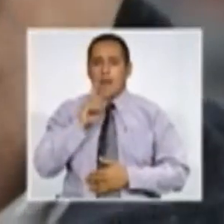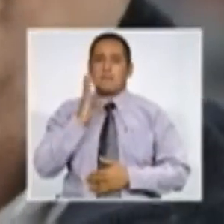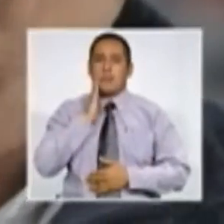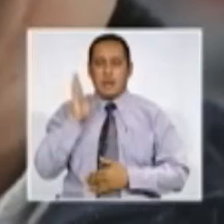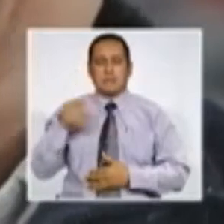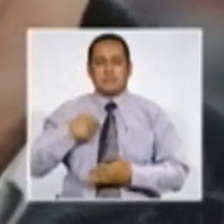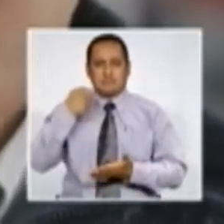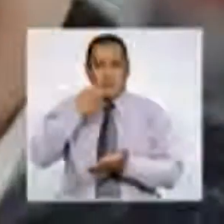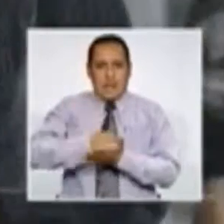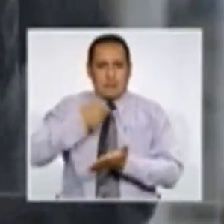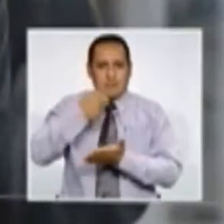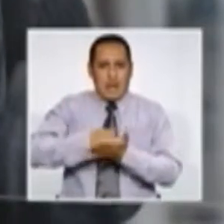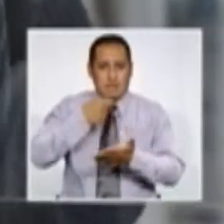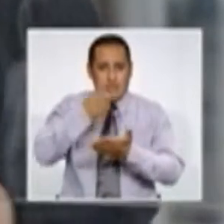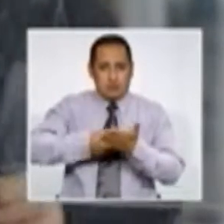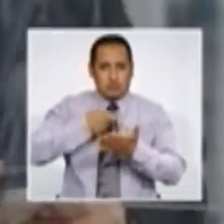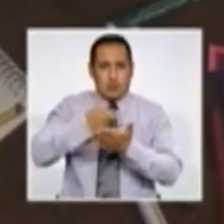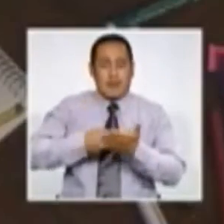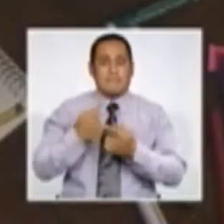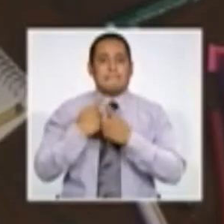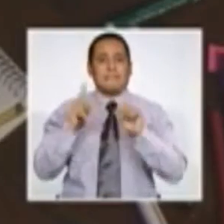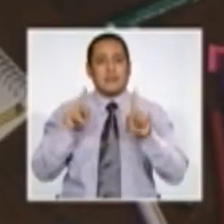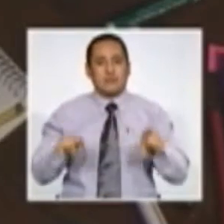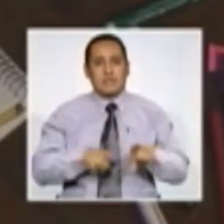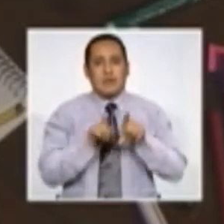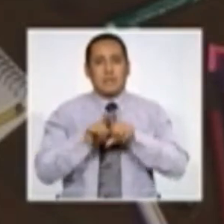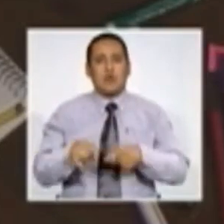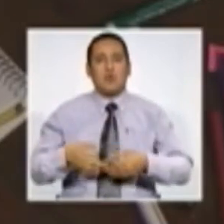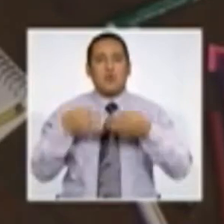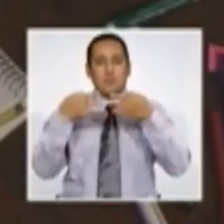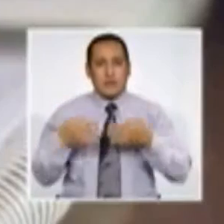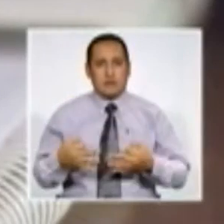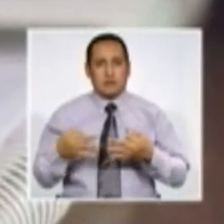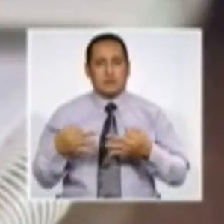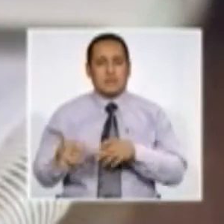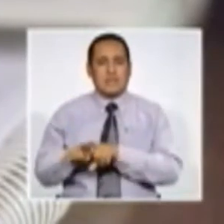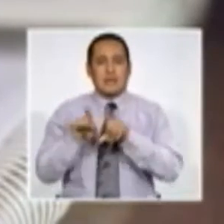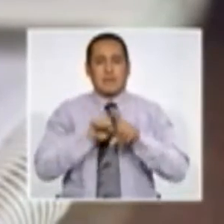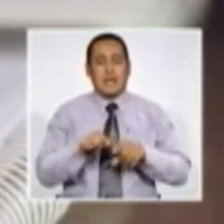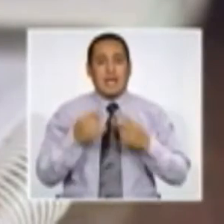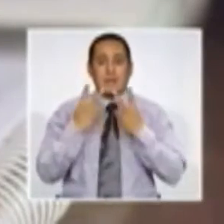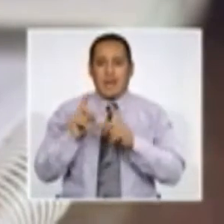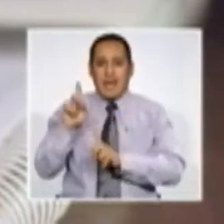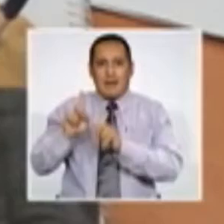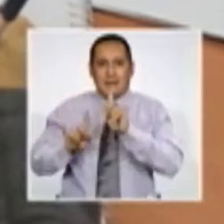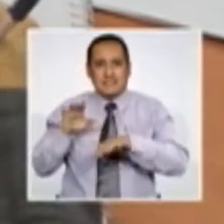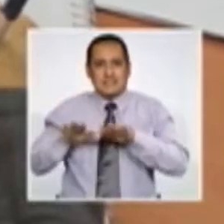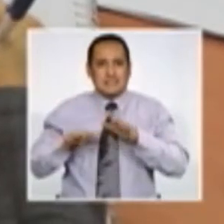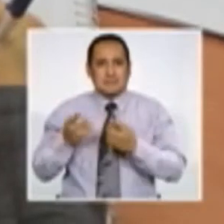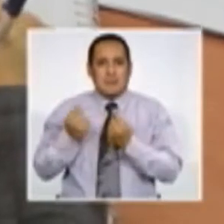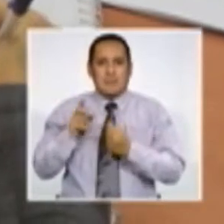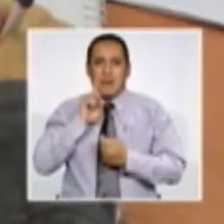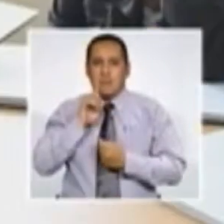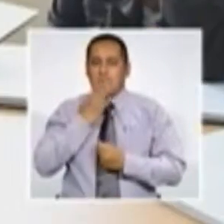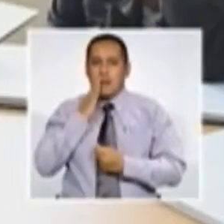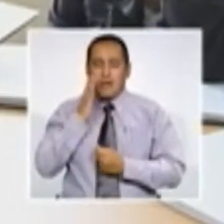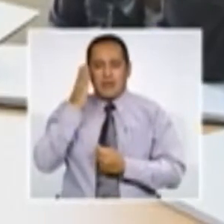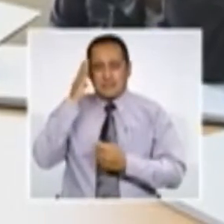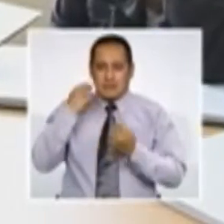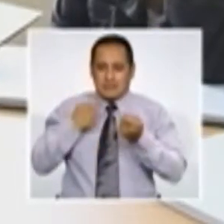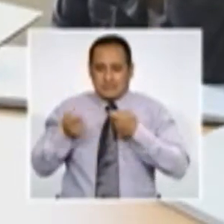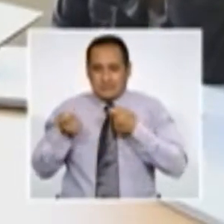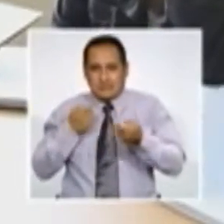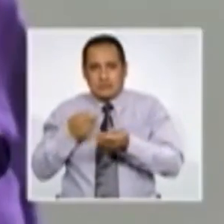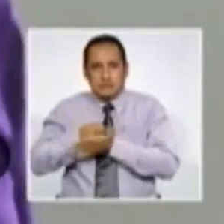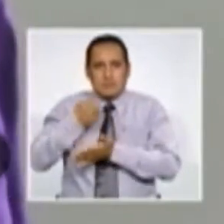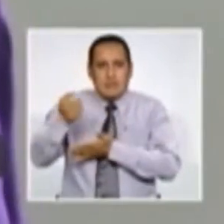de pago de los padres con la institución, este debiera ser también cumplido, en tanto hay gastos que dependen directamente